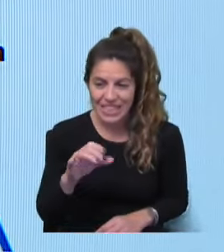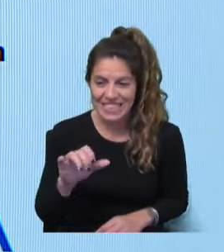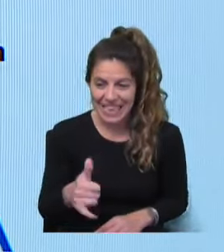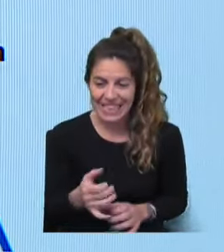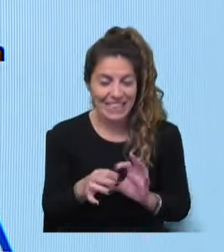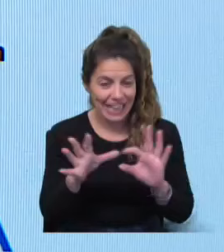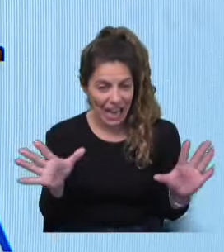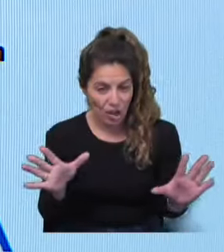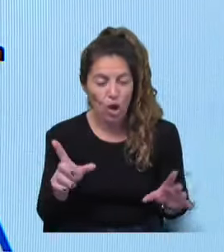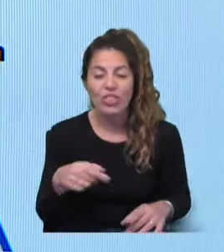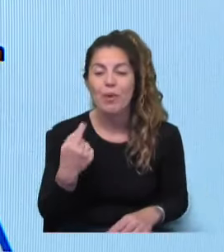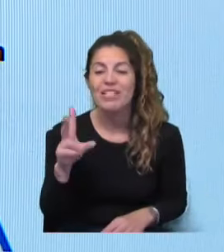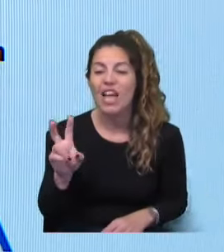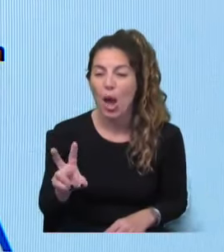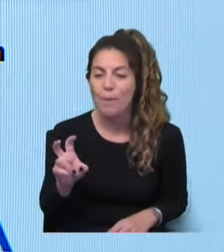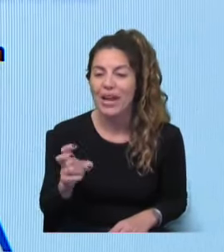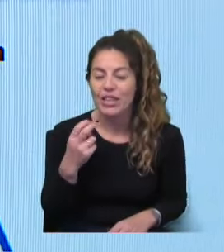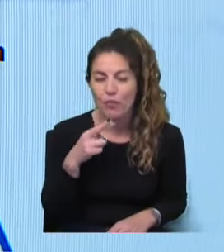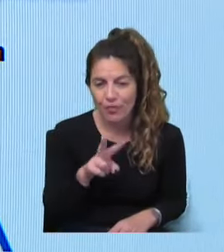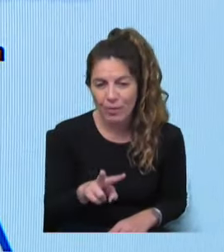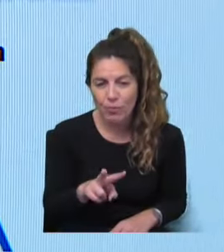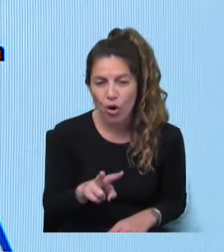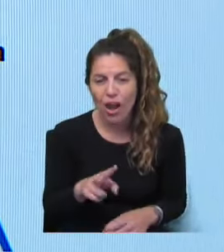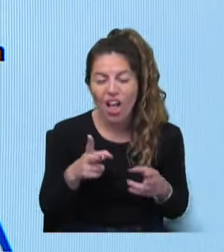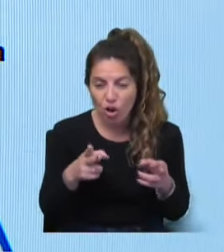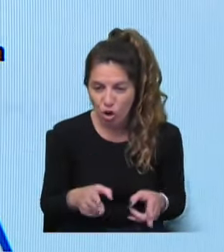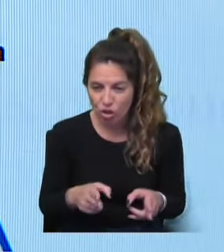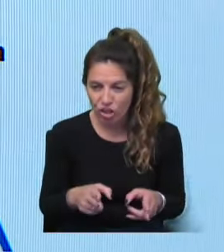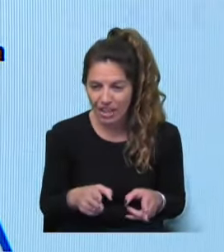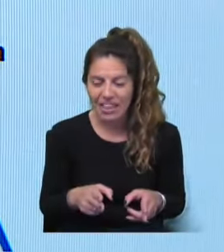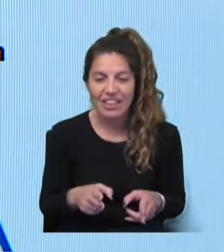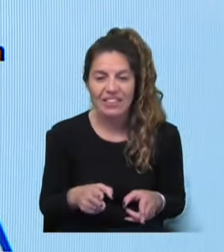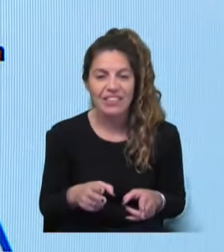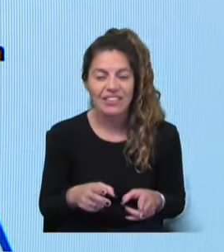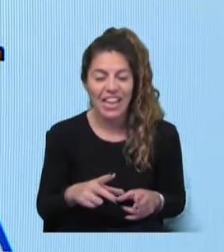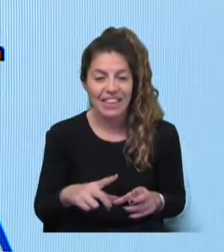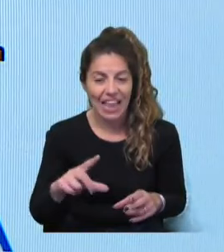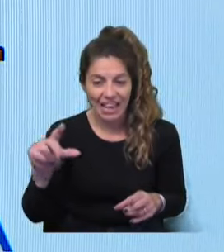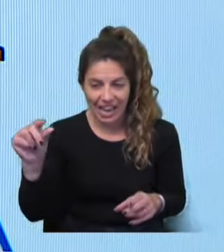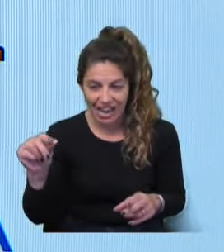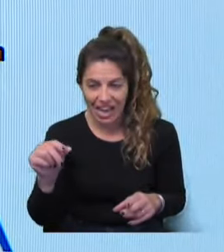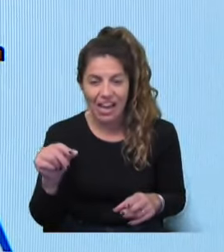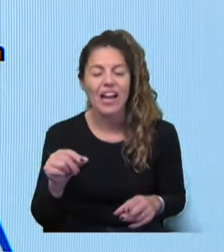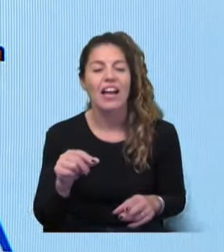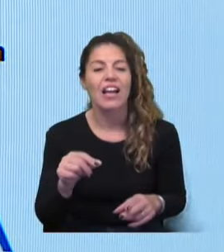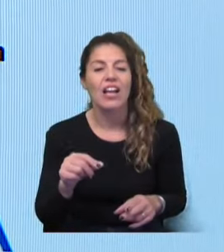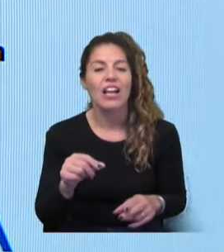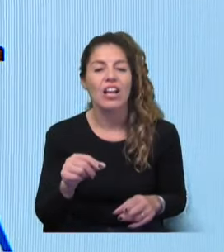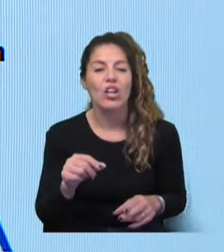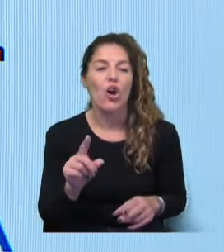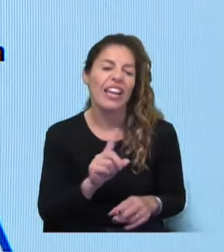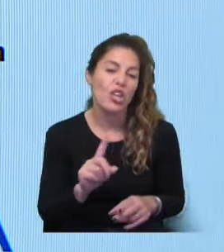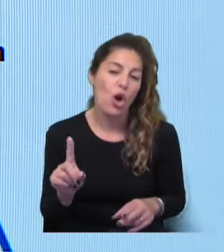celeste. Después, en verde, vamos a ver el corte, digamos, de esta escala, ¿no? Los que, los ninis,